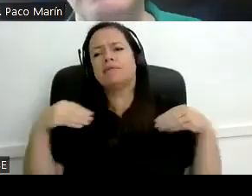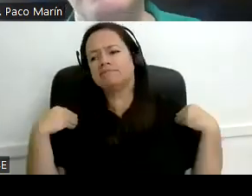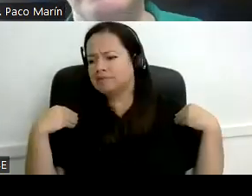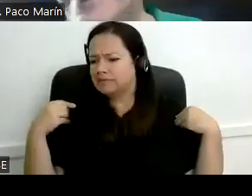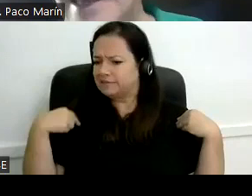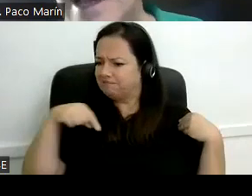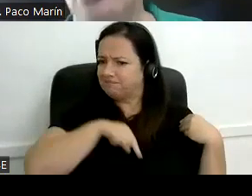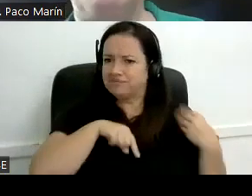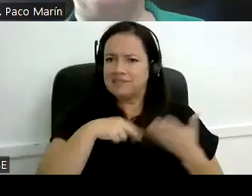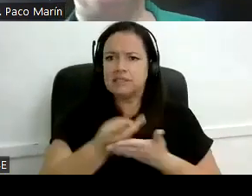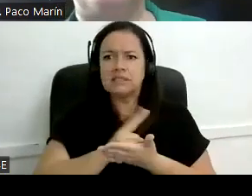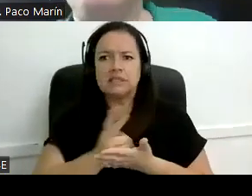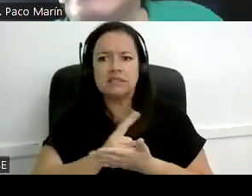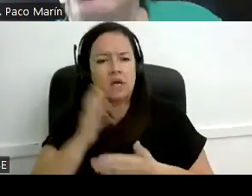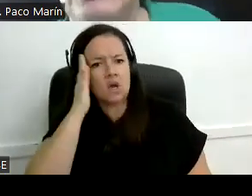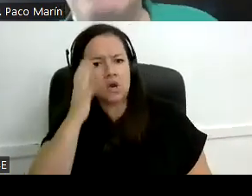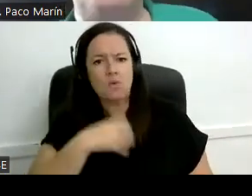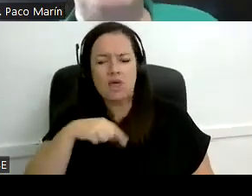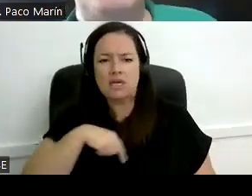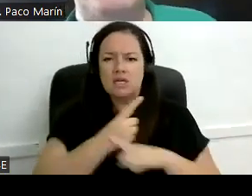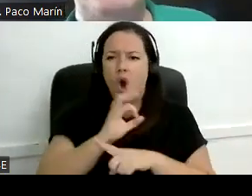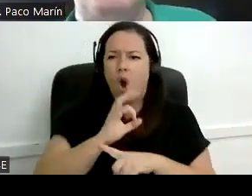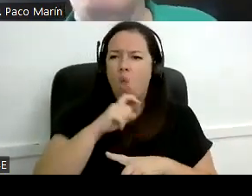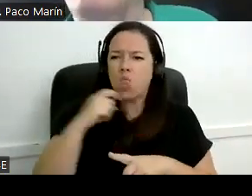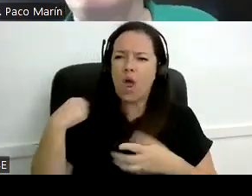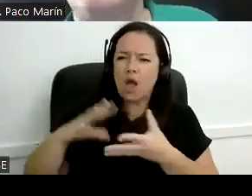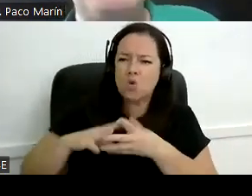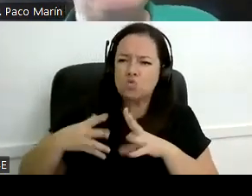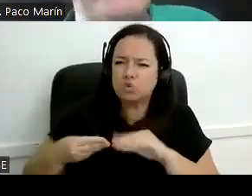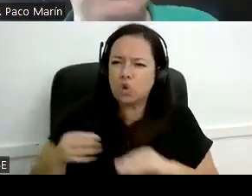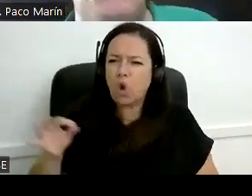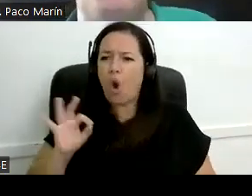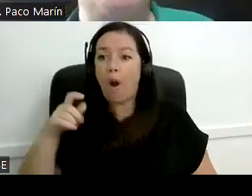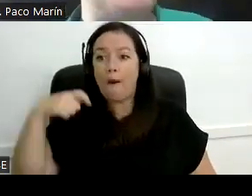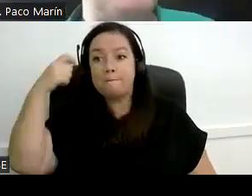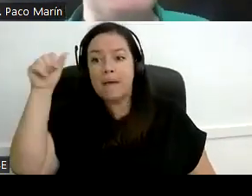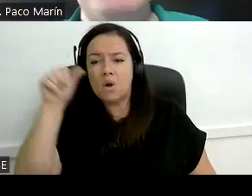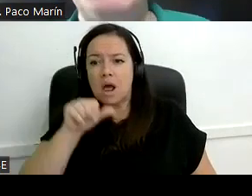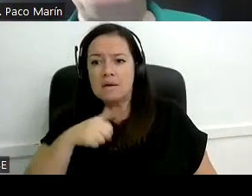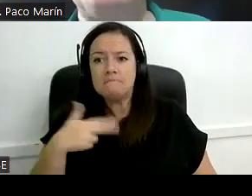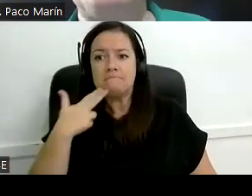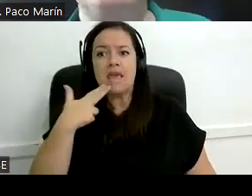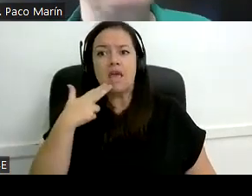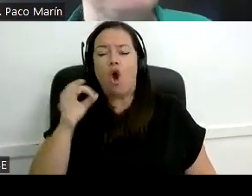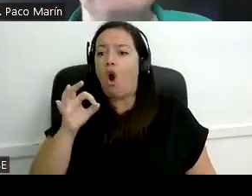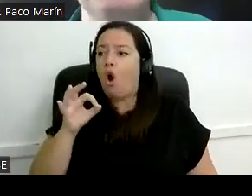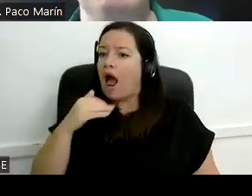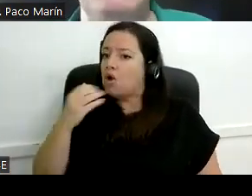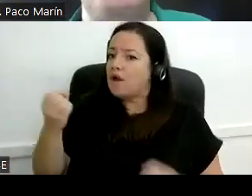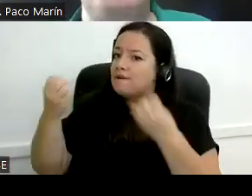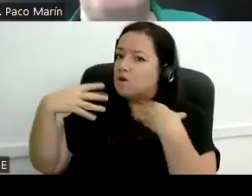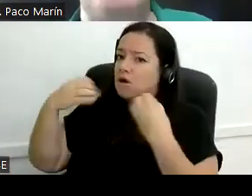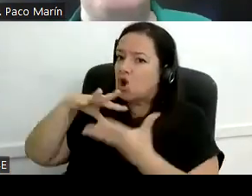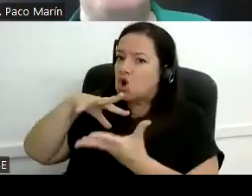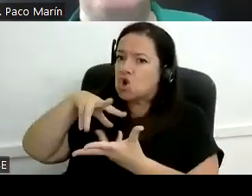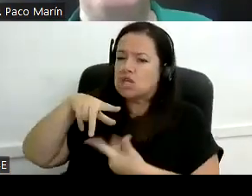especialmente excitados, porque estamos contracturados, o hemos visto una película de terror, o nos han dado una noticia que